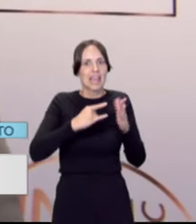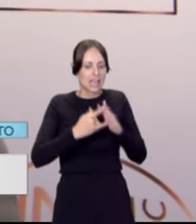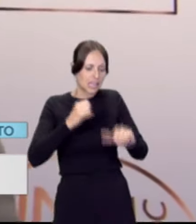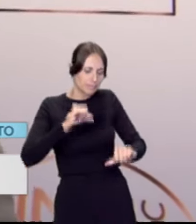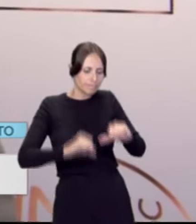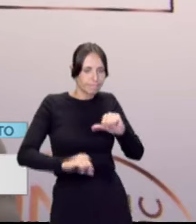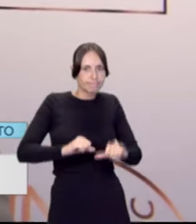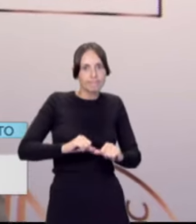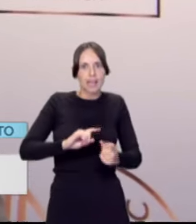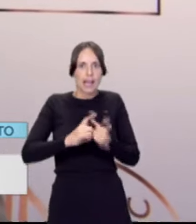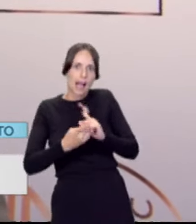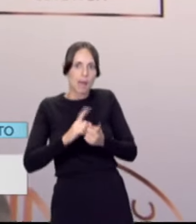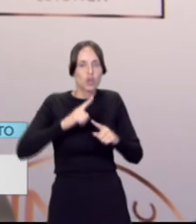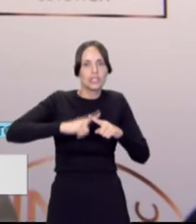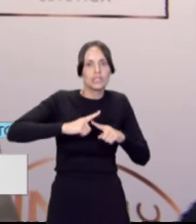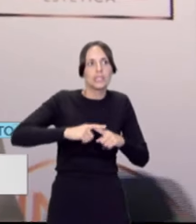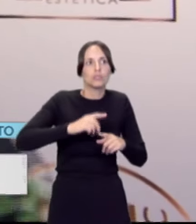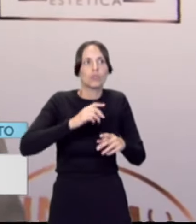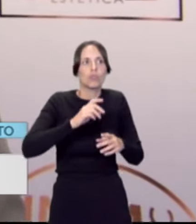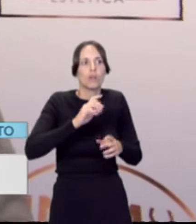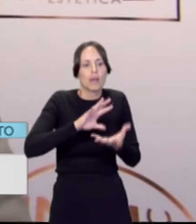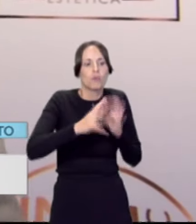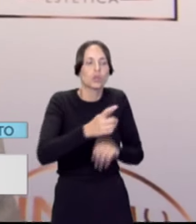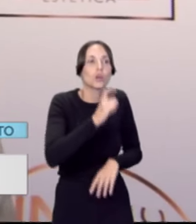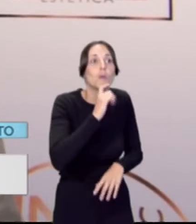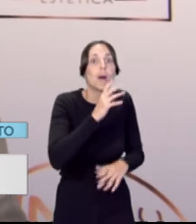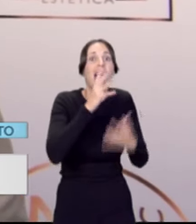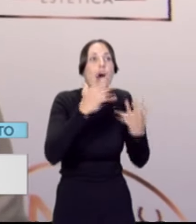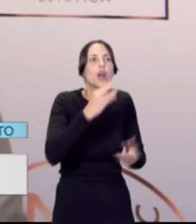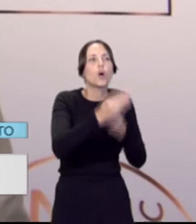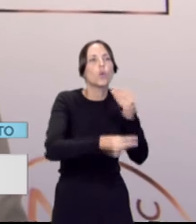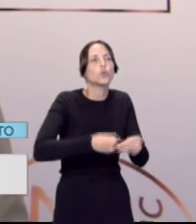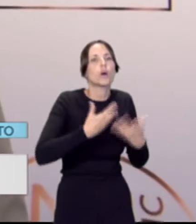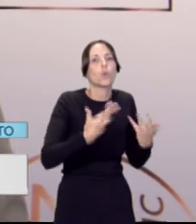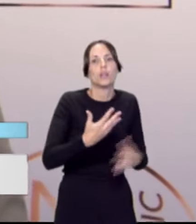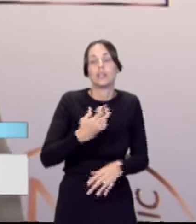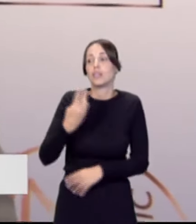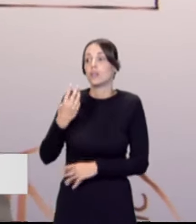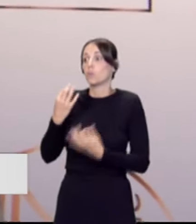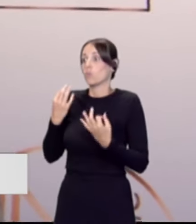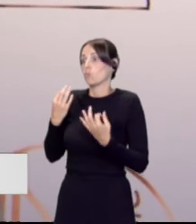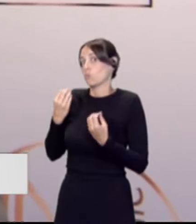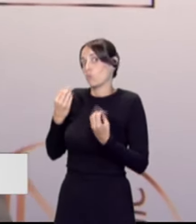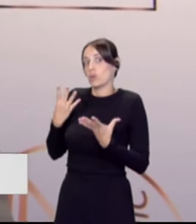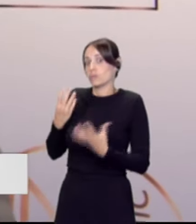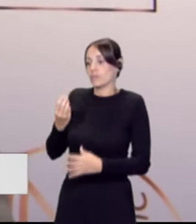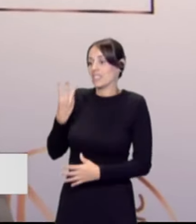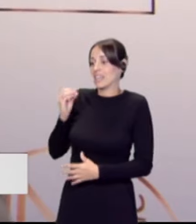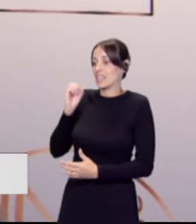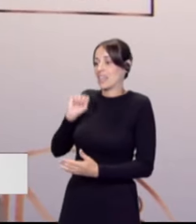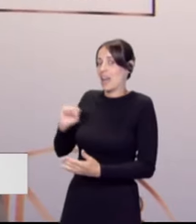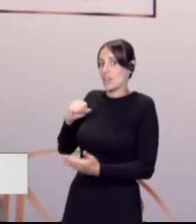y, sobre todo, cuáles son las que se emplean hoy en día? Wow, yo creo que en los últimos 30 años la evolución de la cirugía de género pues, probablemente es la